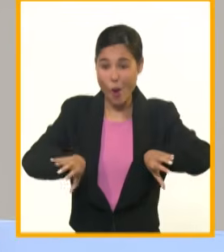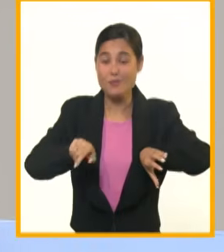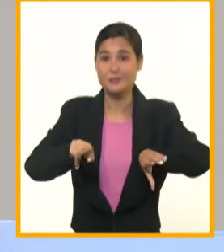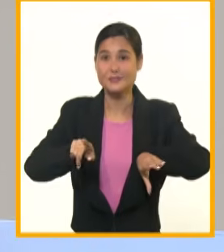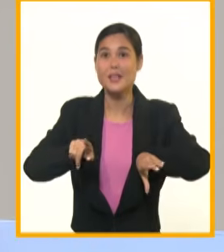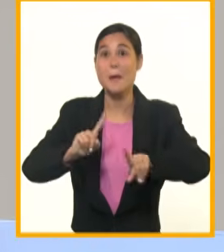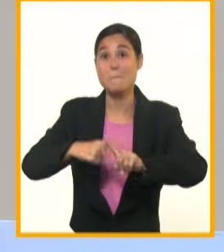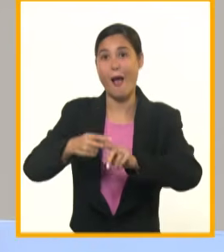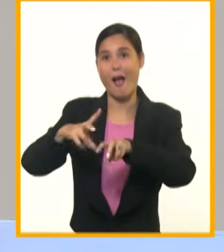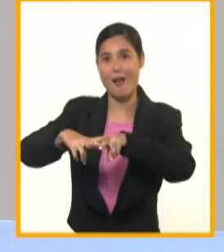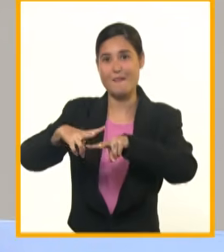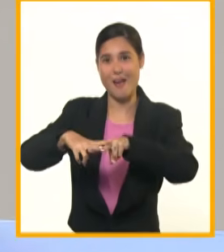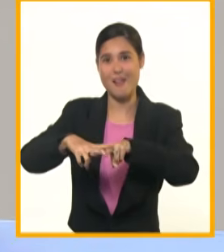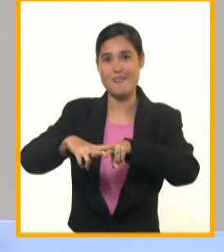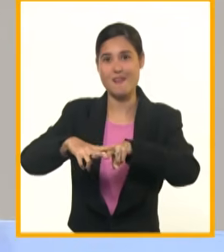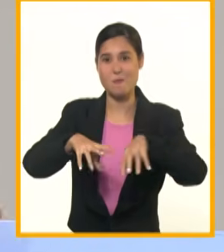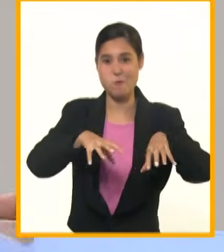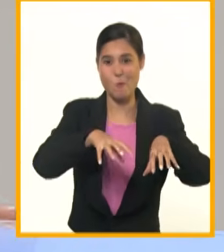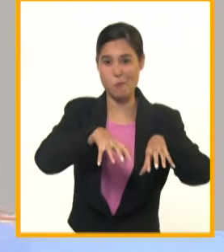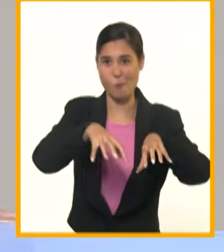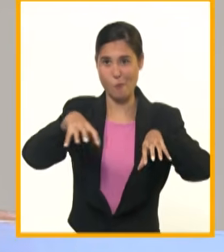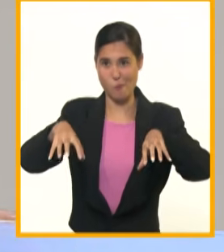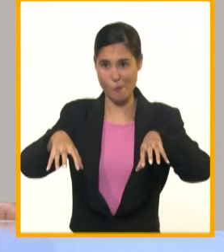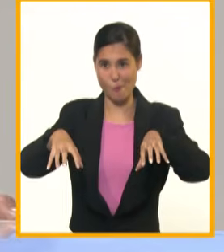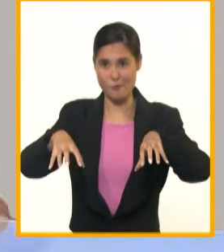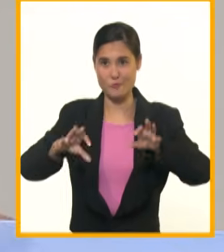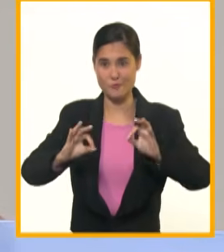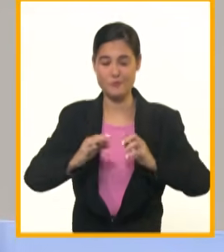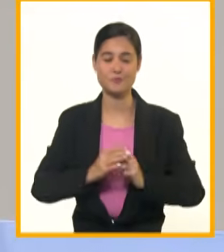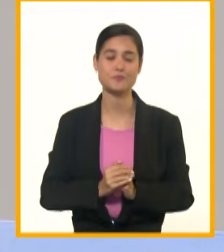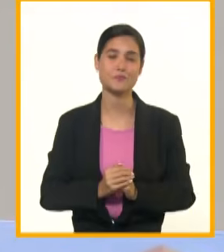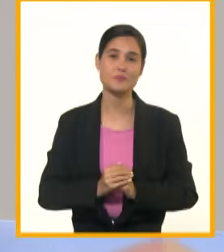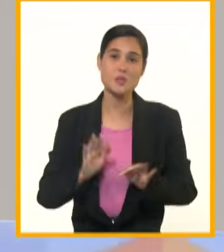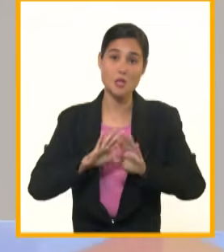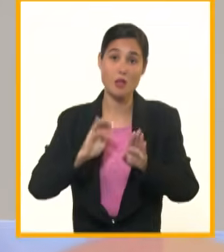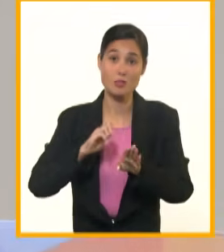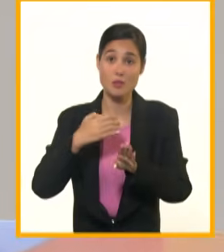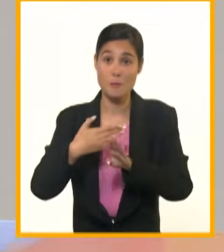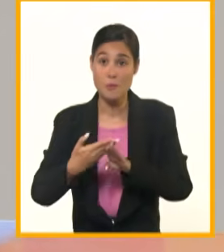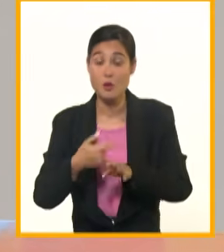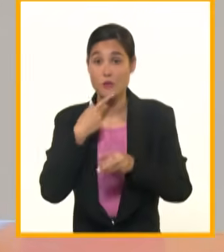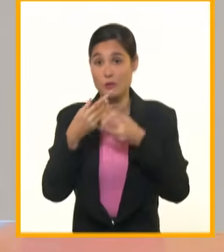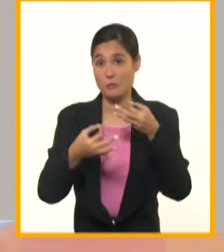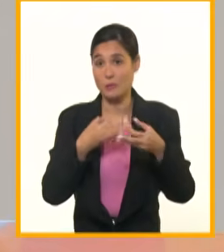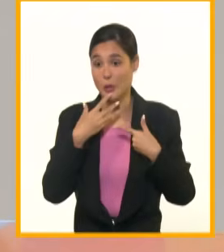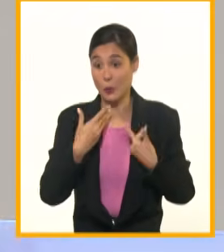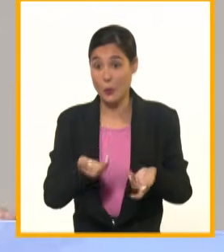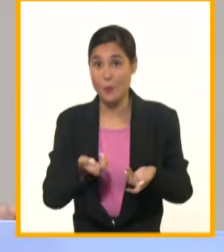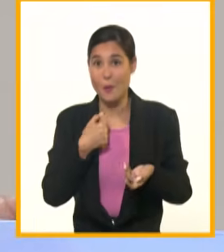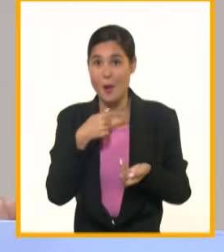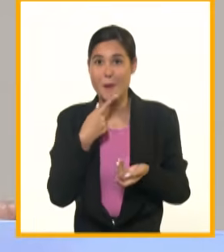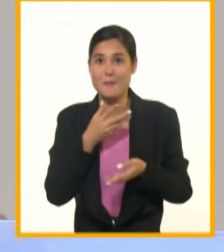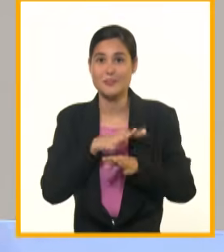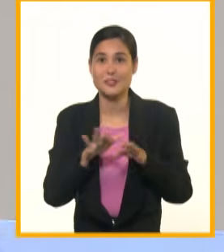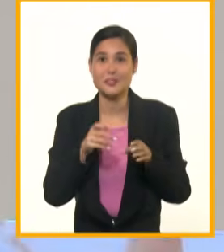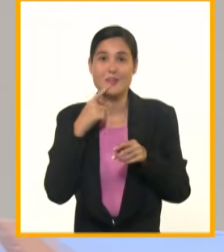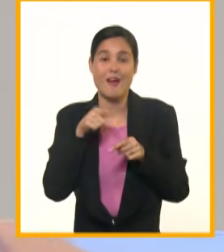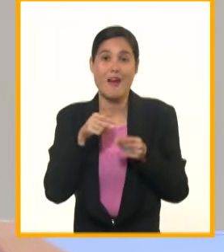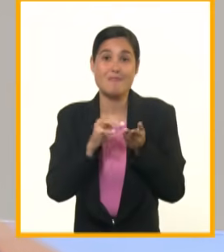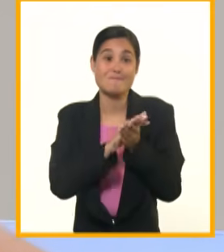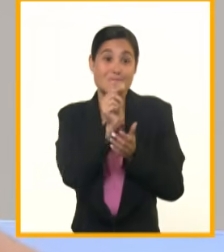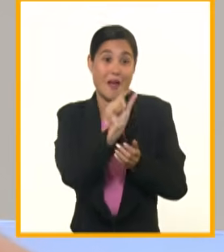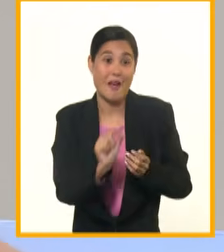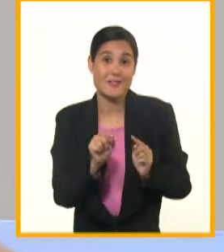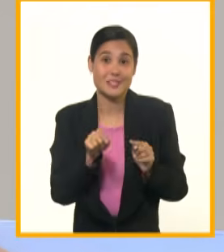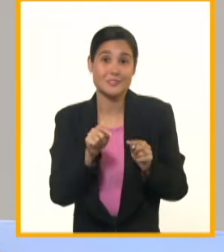un documental en la provincia que después haré referencia a él y que dice, y nacimos Mayabeque, amanecimos Mayabeque. O sea, un día